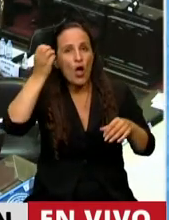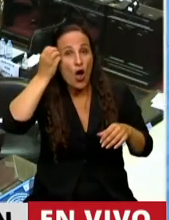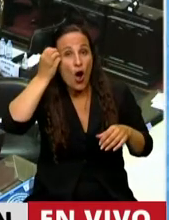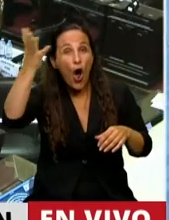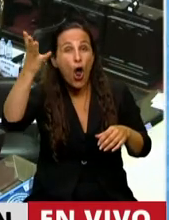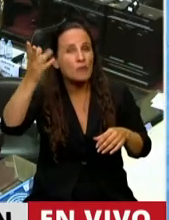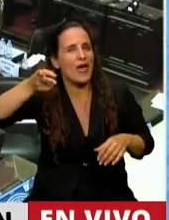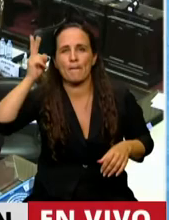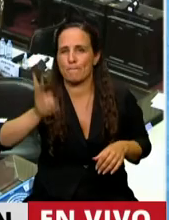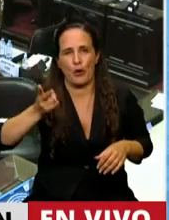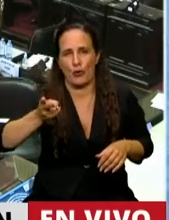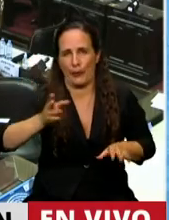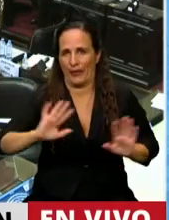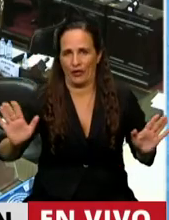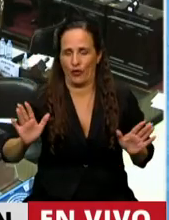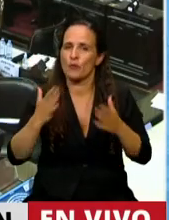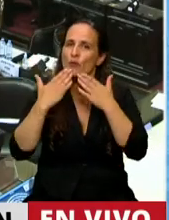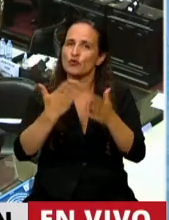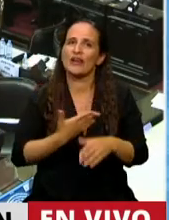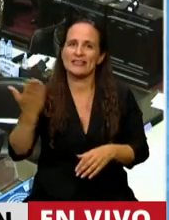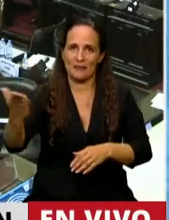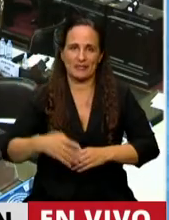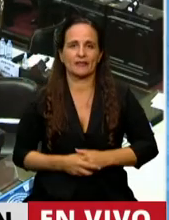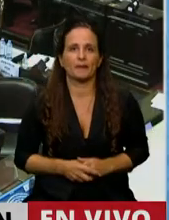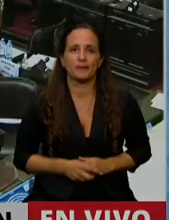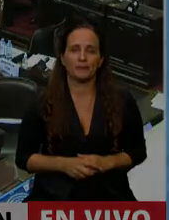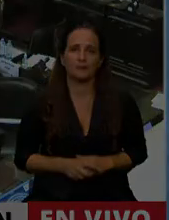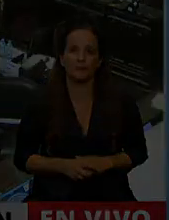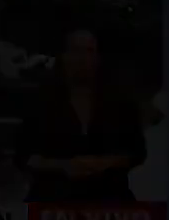olvidar. Muchas gracias, señora presidenta. Gracias, diputada